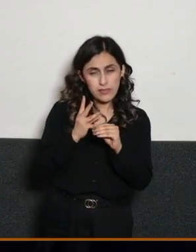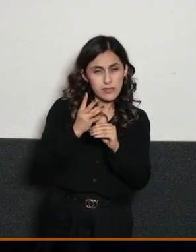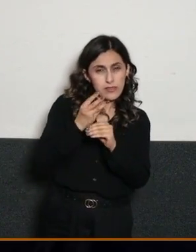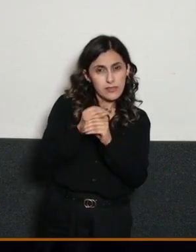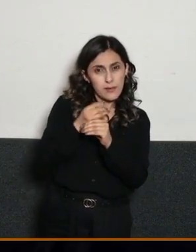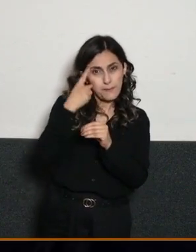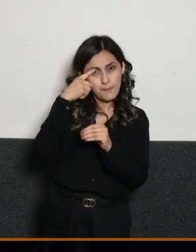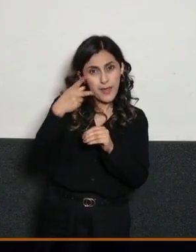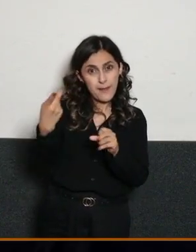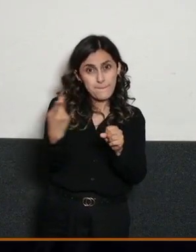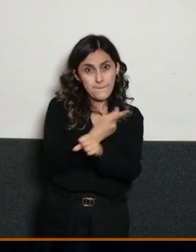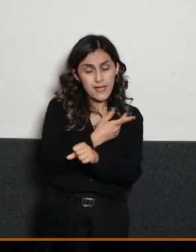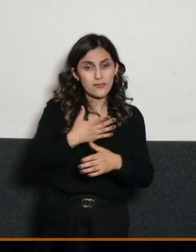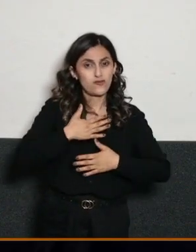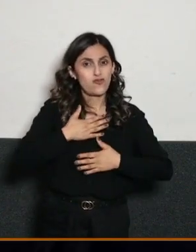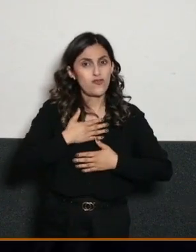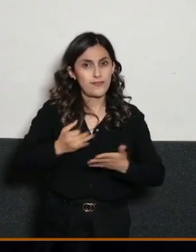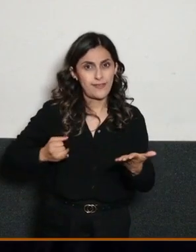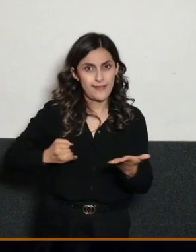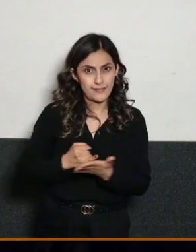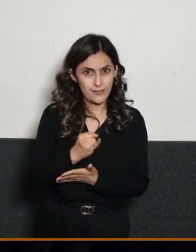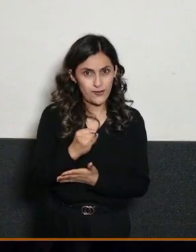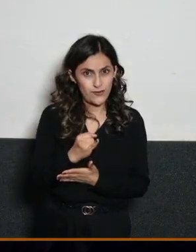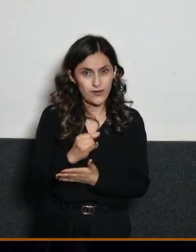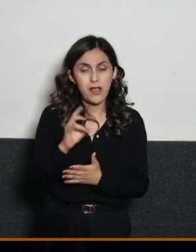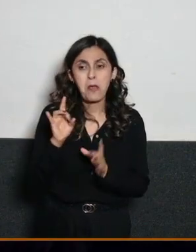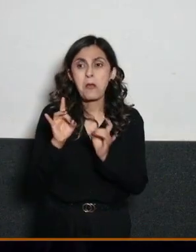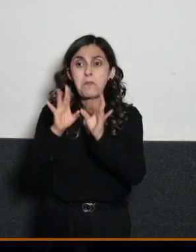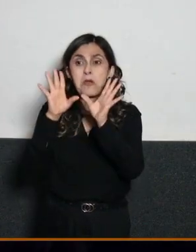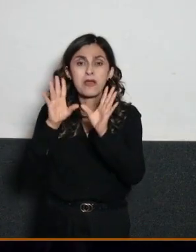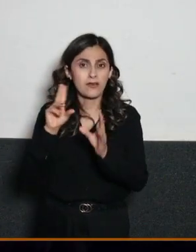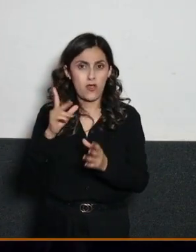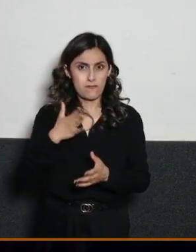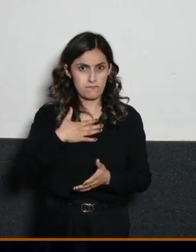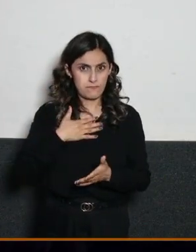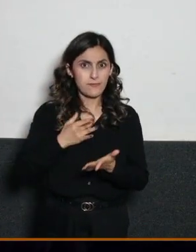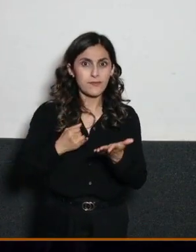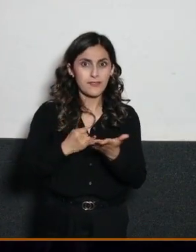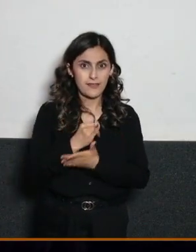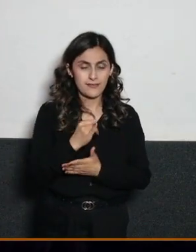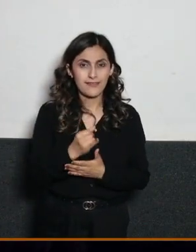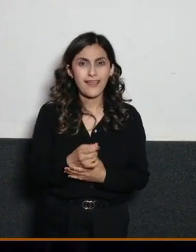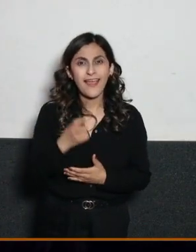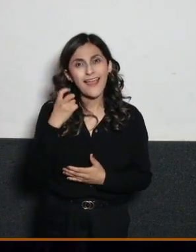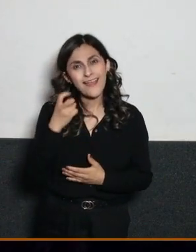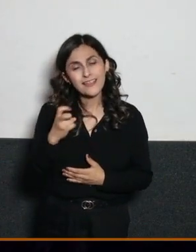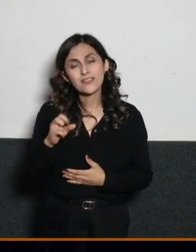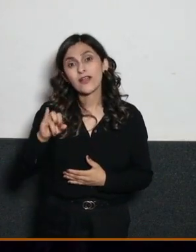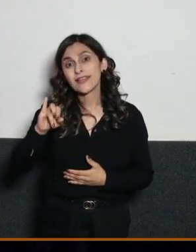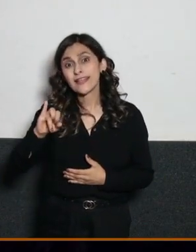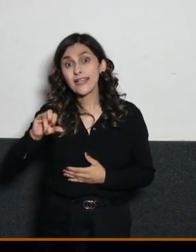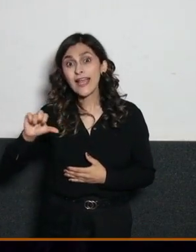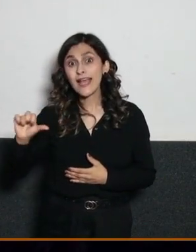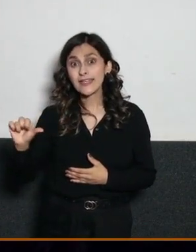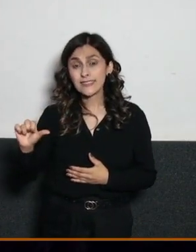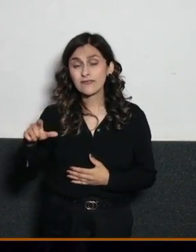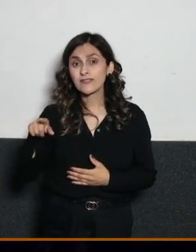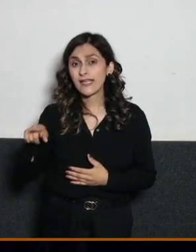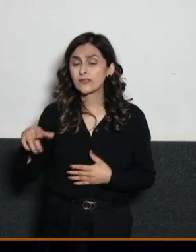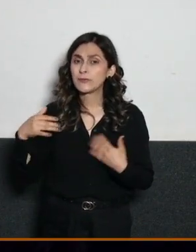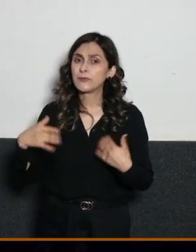Entonces, estamos en ese camino de la información y ahí es donde la inteligencia artificial tiene un